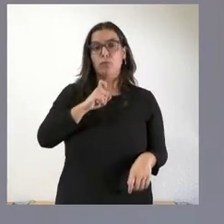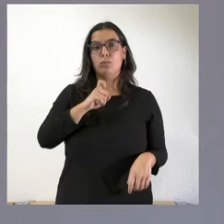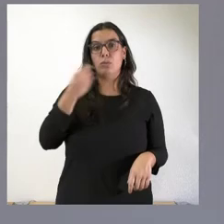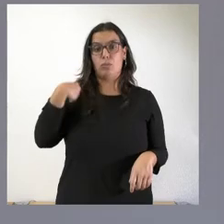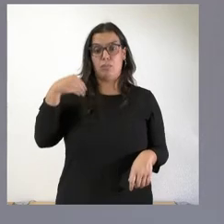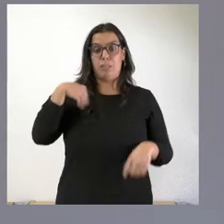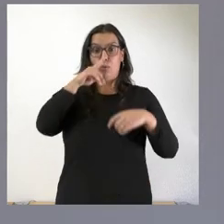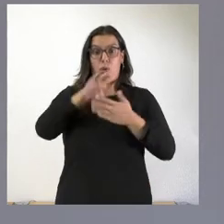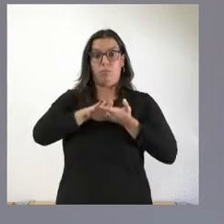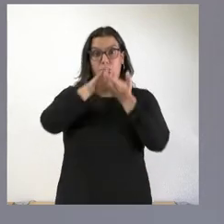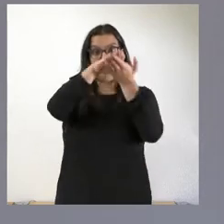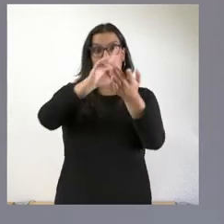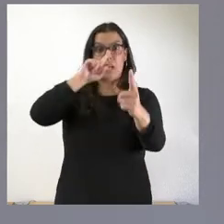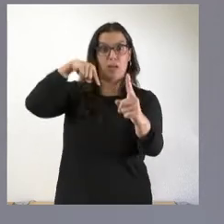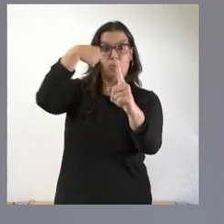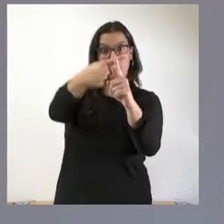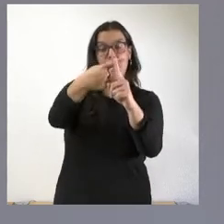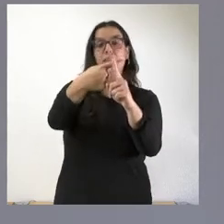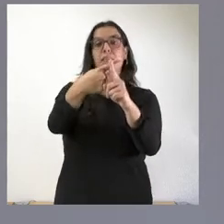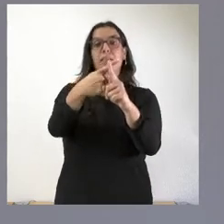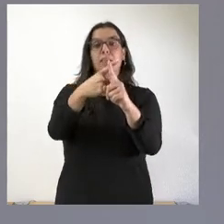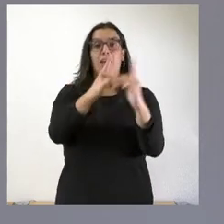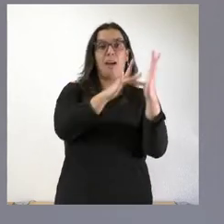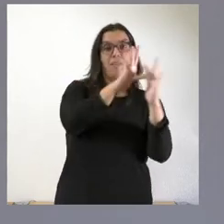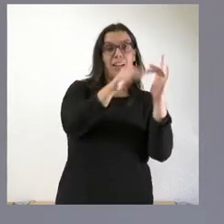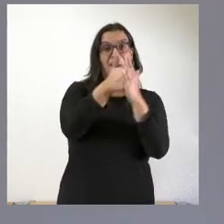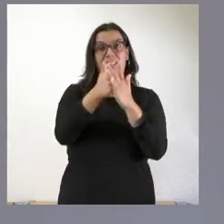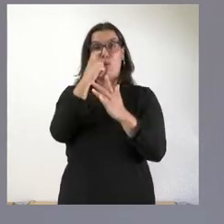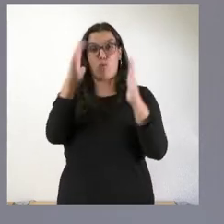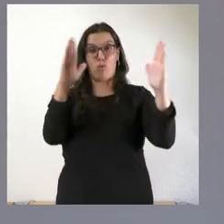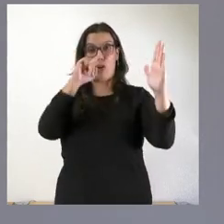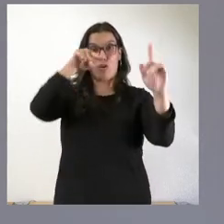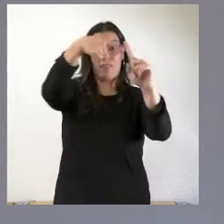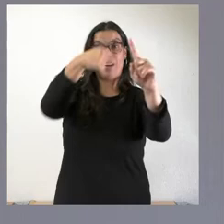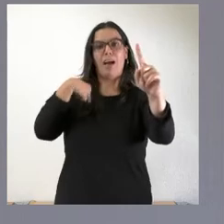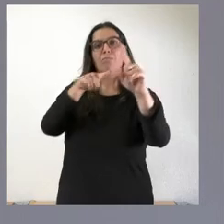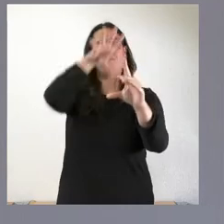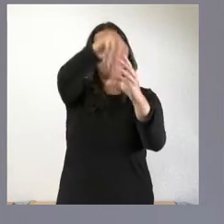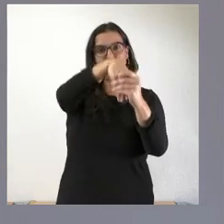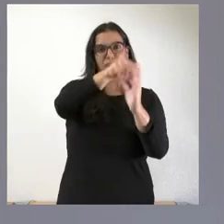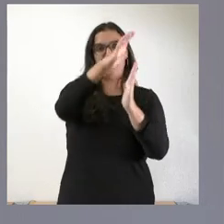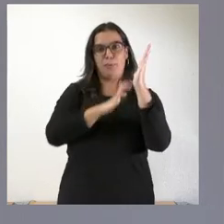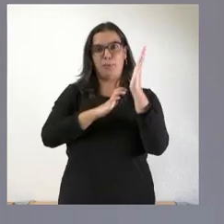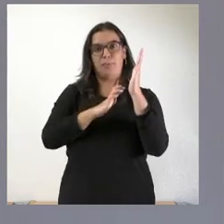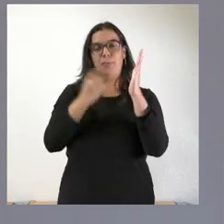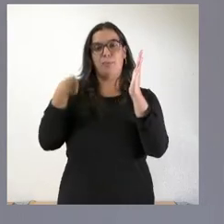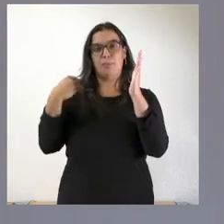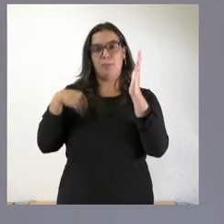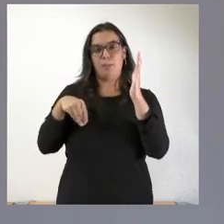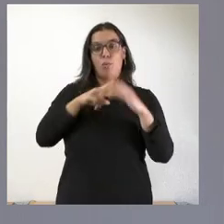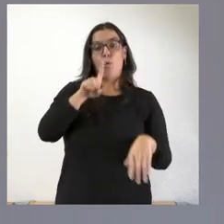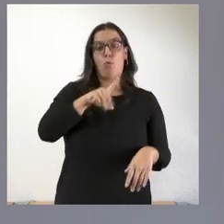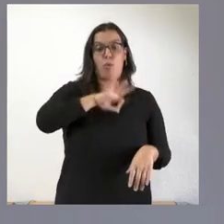presentará hasta el 30 de junio del año 23 y, por tanto, tendrá efectos retroactivos desde el 1 de enero del año